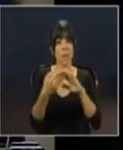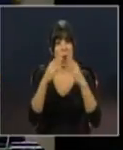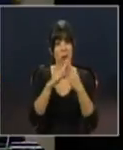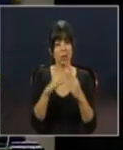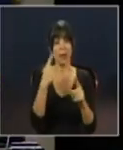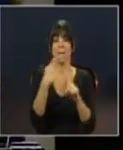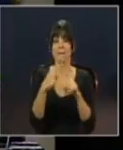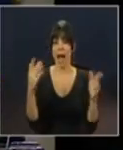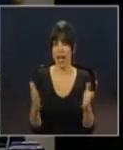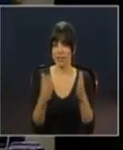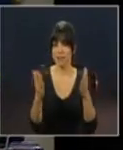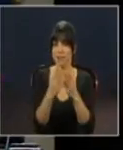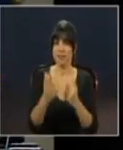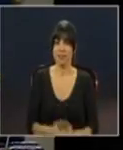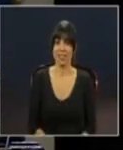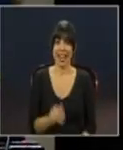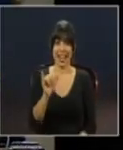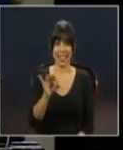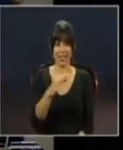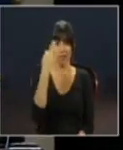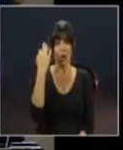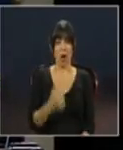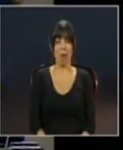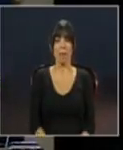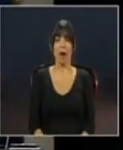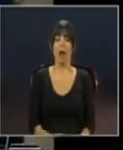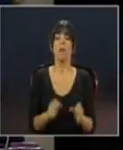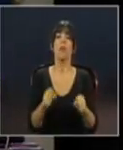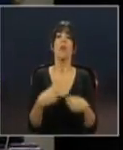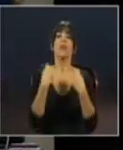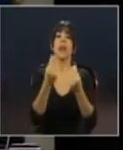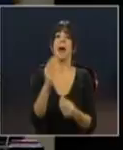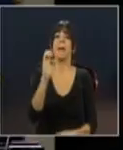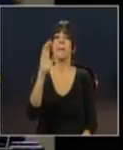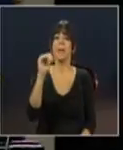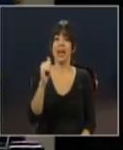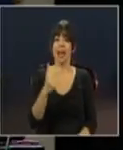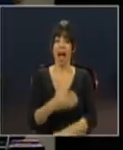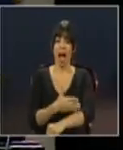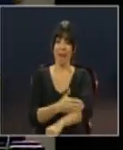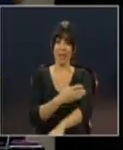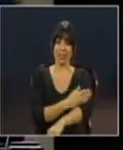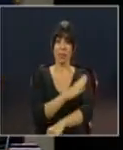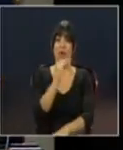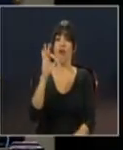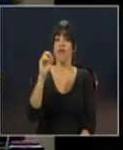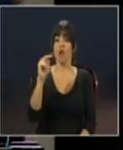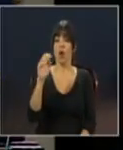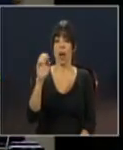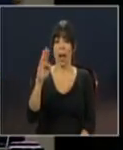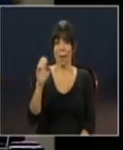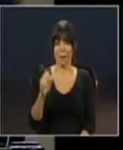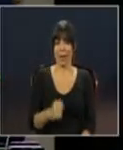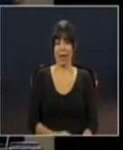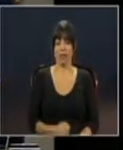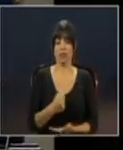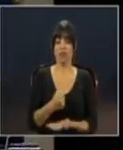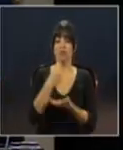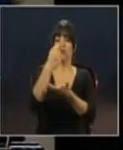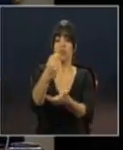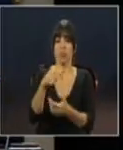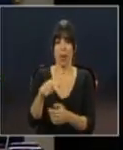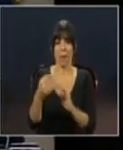potencia. De esta manera, el otorgamiento de las becas Avancemos y FONAVE, la asignación de bonos de